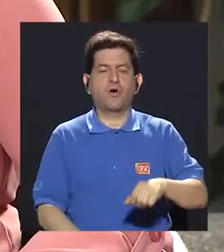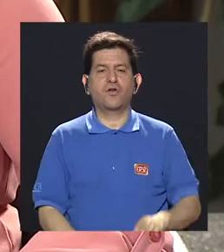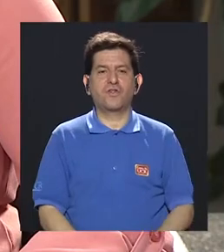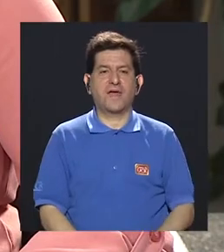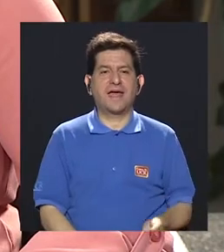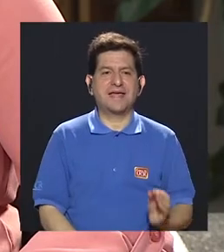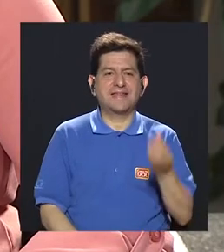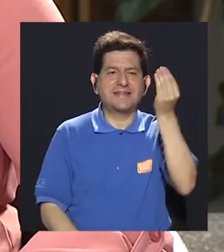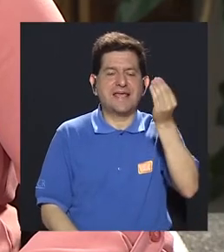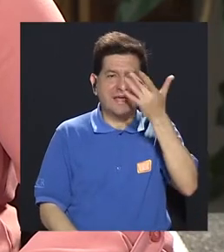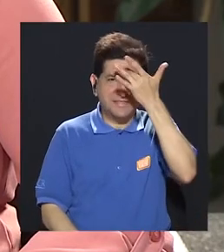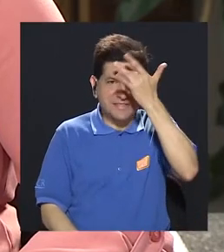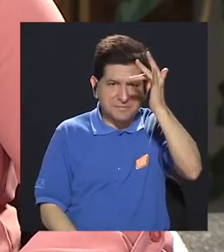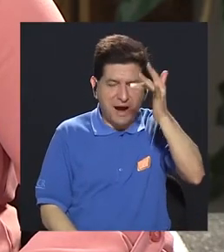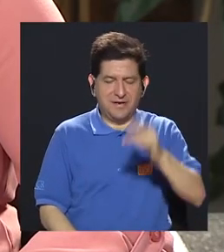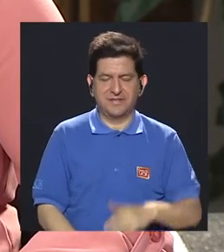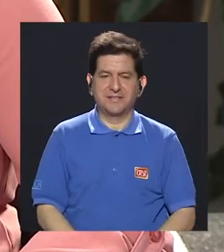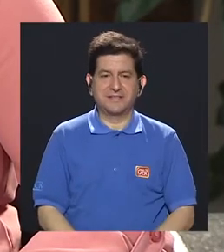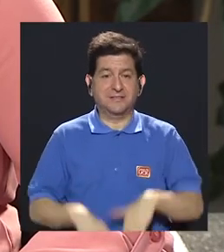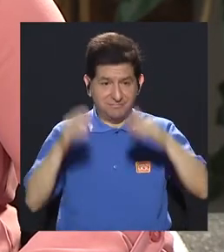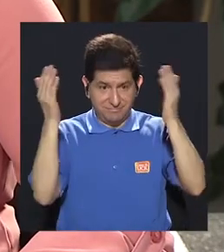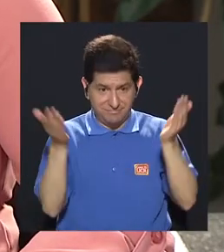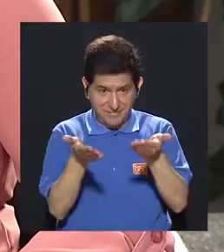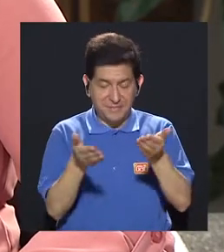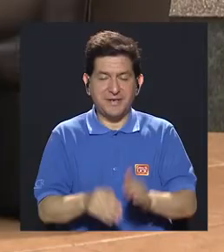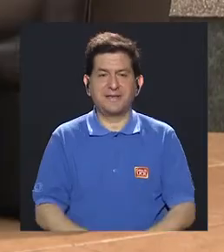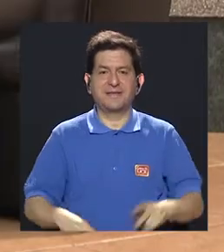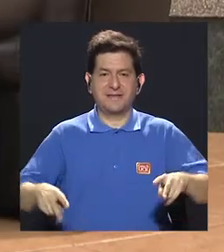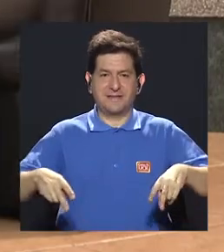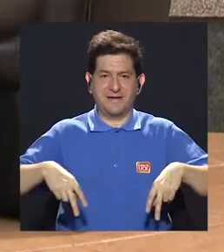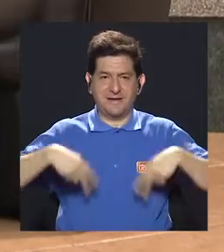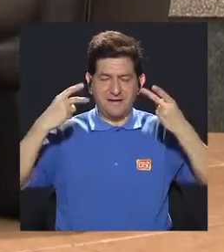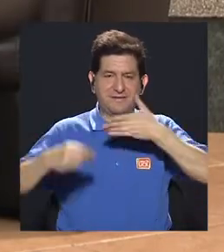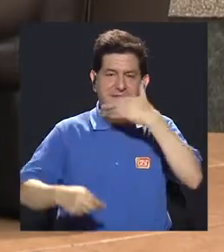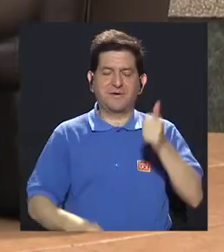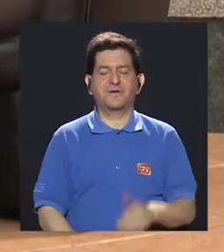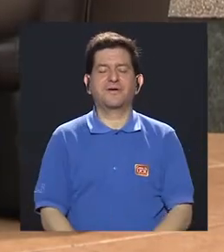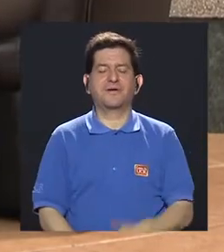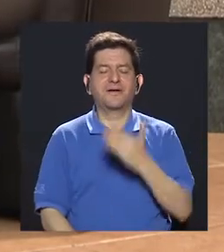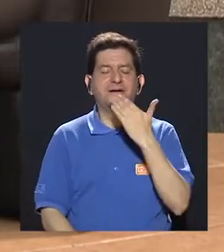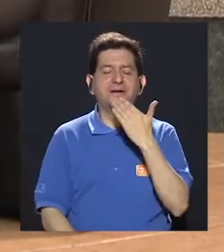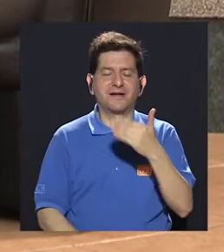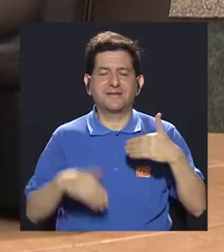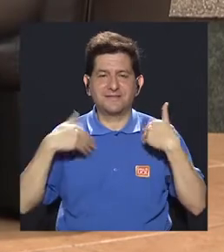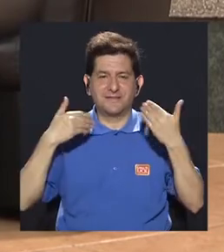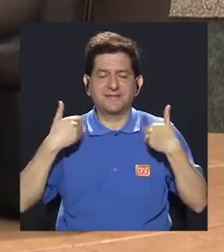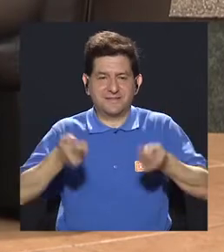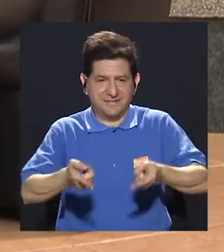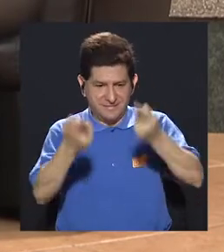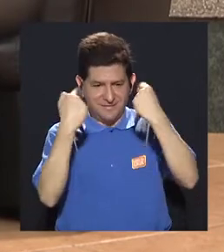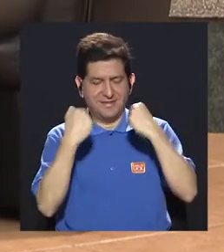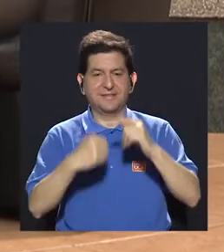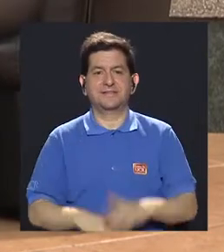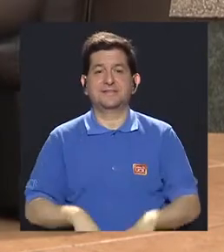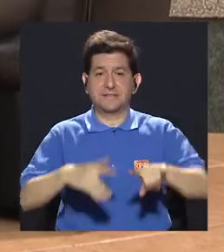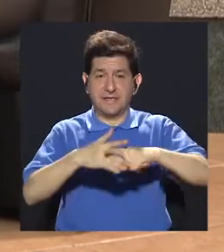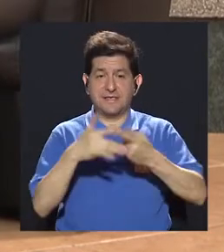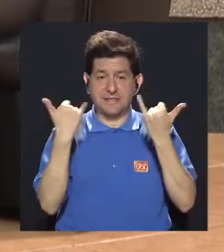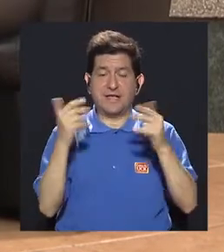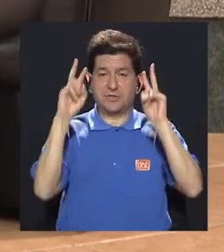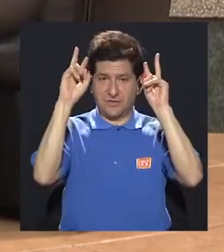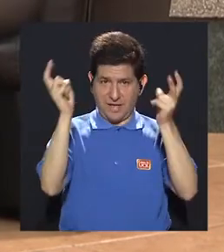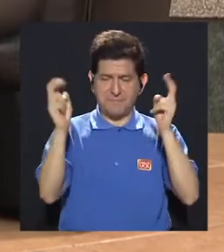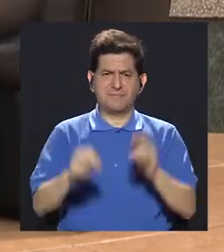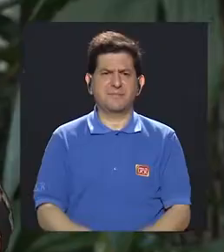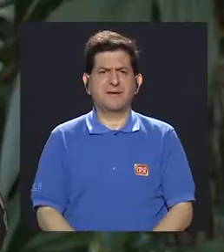de Think Smart. Bienvenida a Vivir Mejor, Adriana. Muchísimas gracias, muy contenta de estar acá. Bueno, entremos